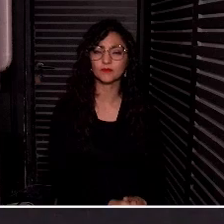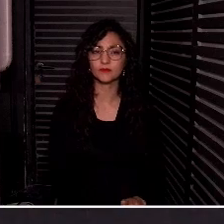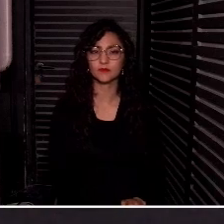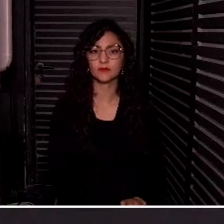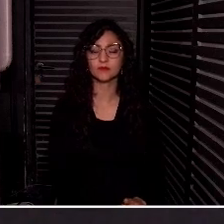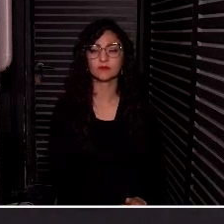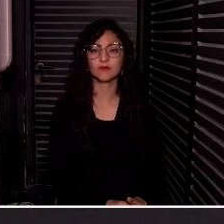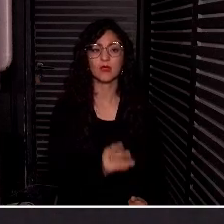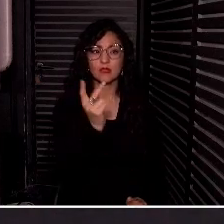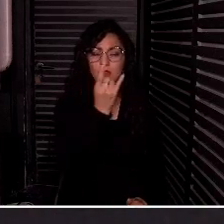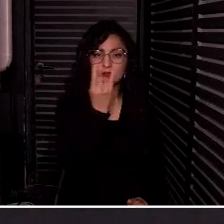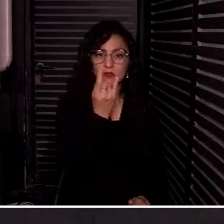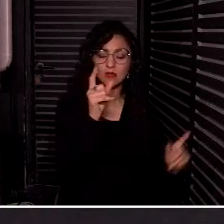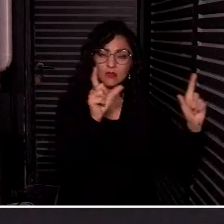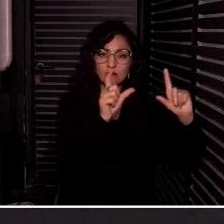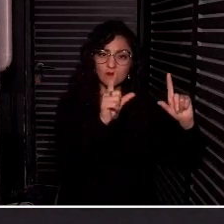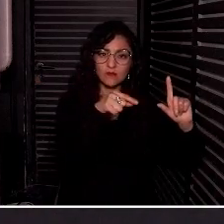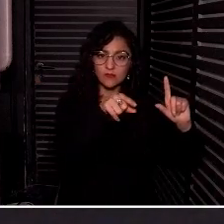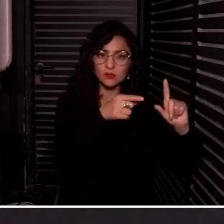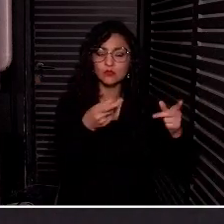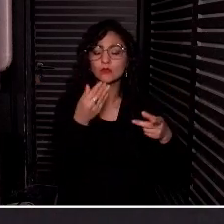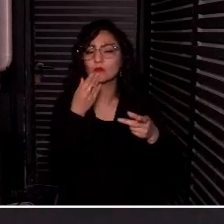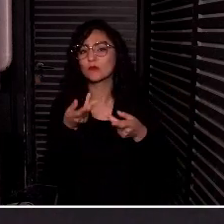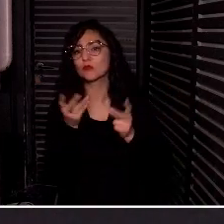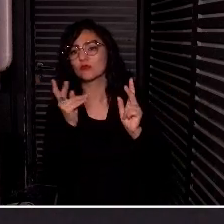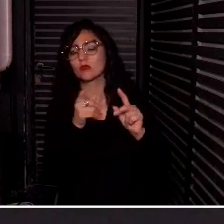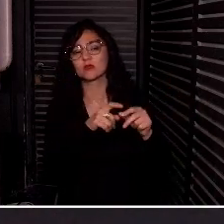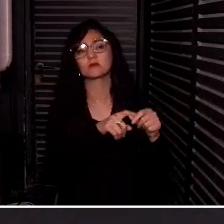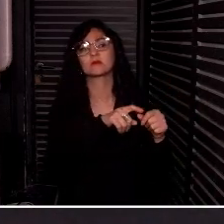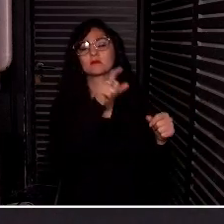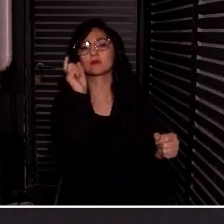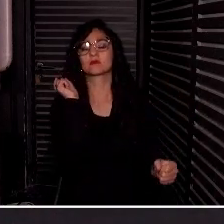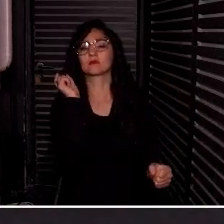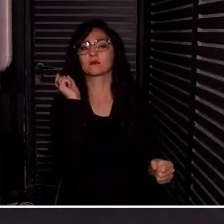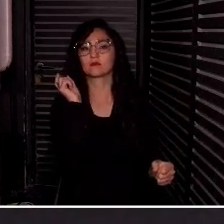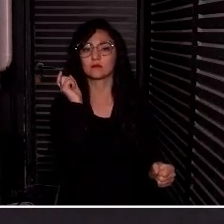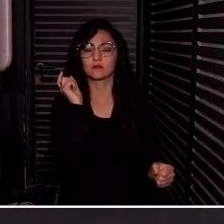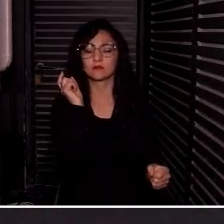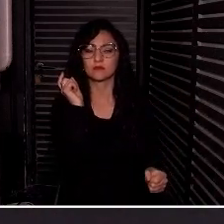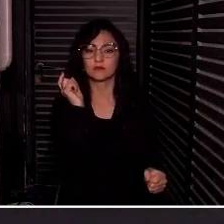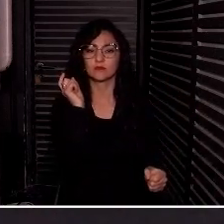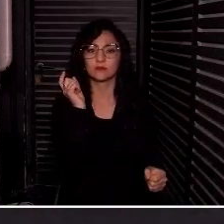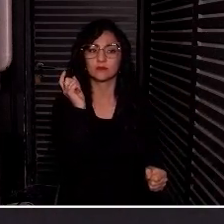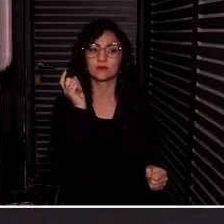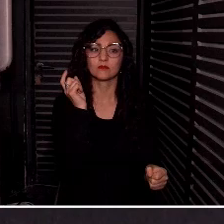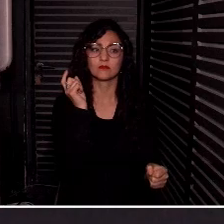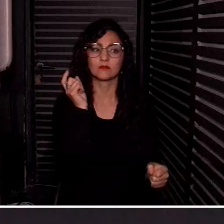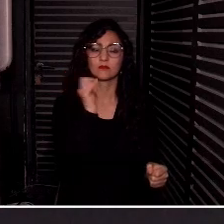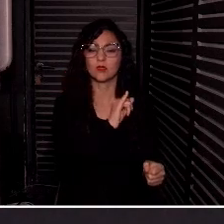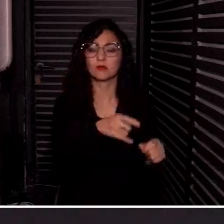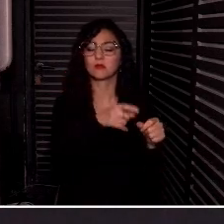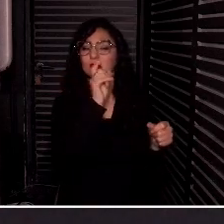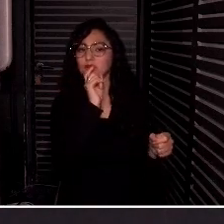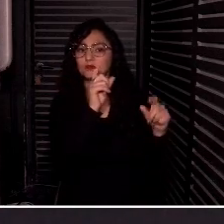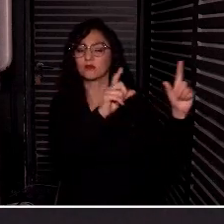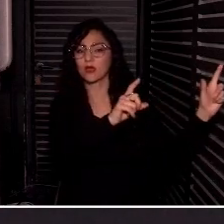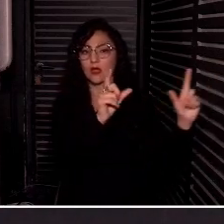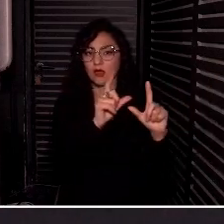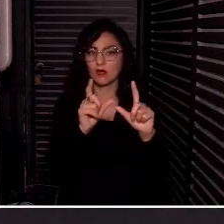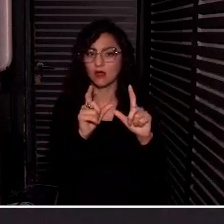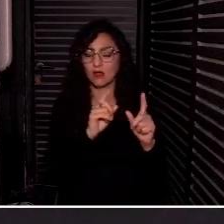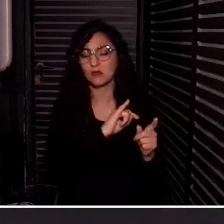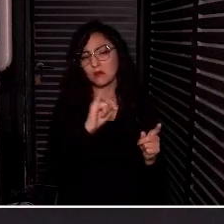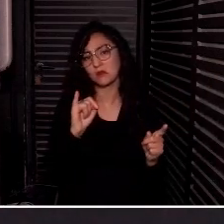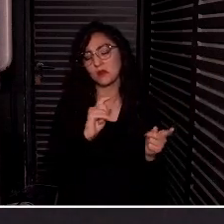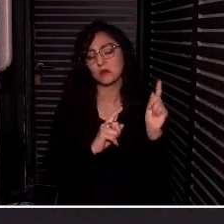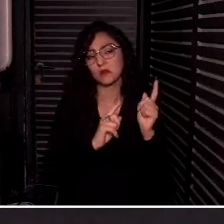televisión Universitaria y pública se desprendieron de la operación de su de su del de sus canales lo enajenar